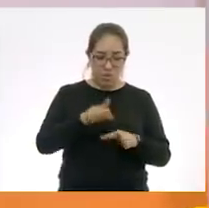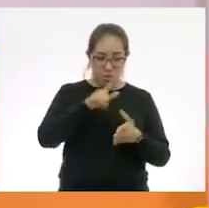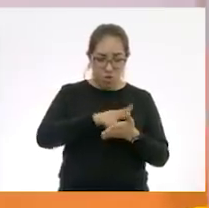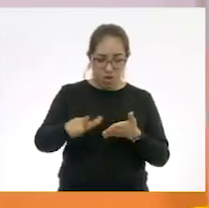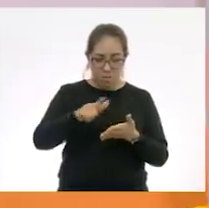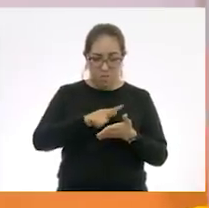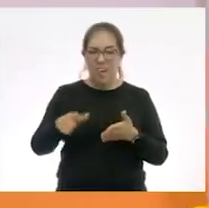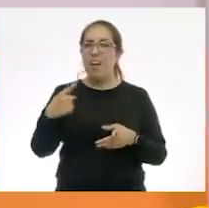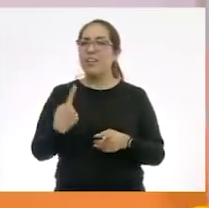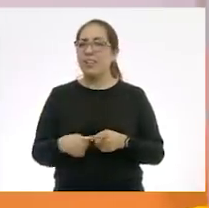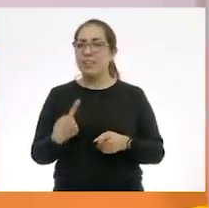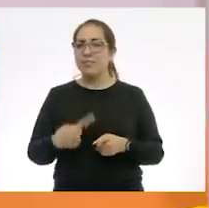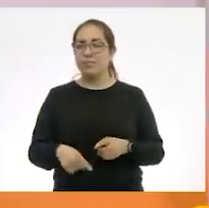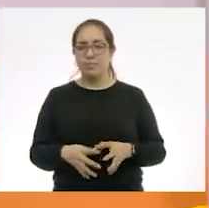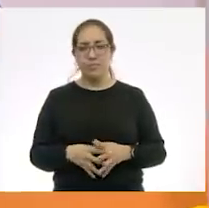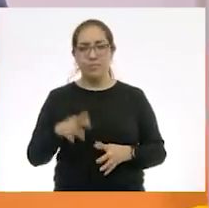filtra?